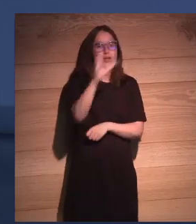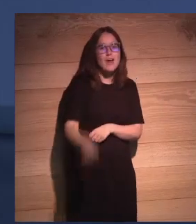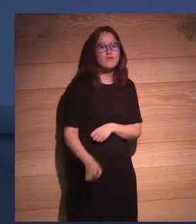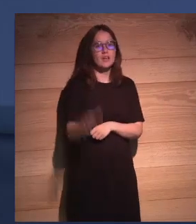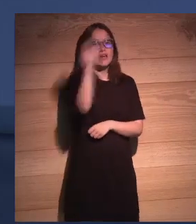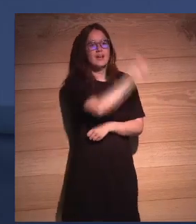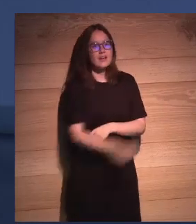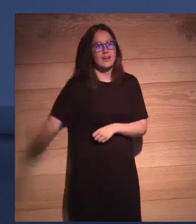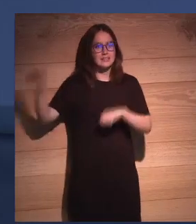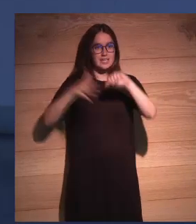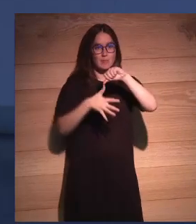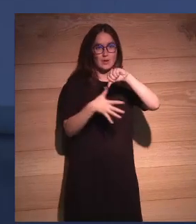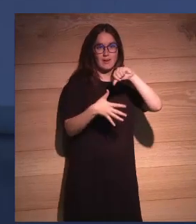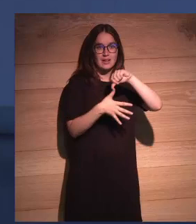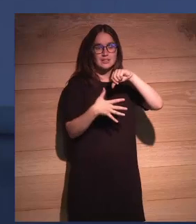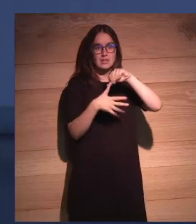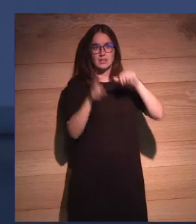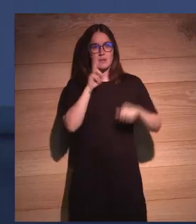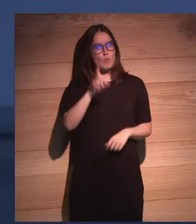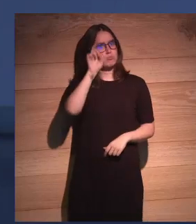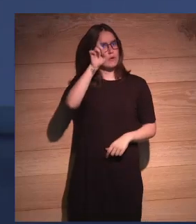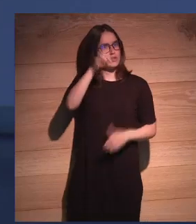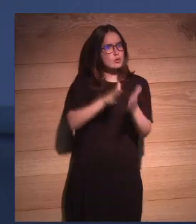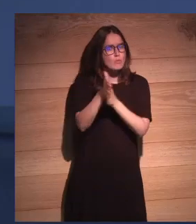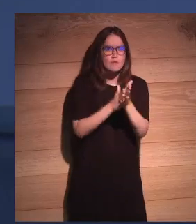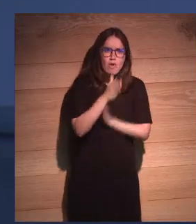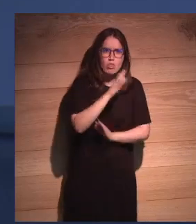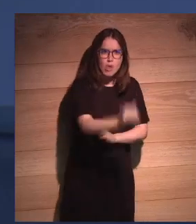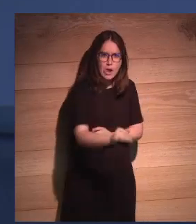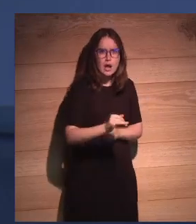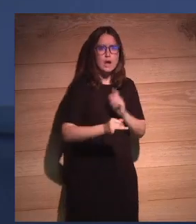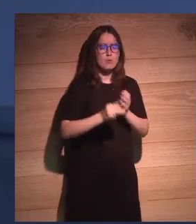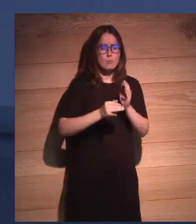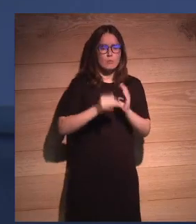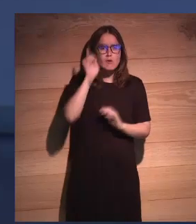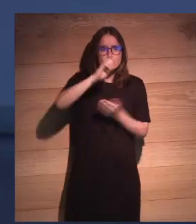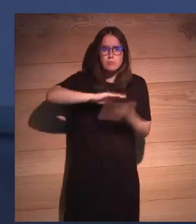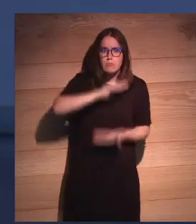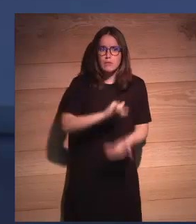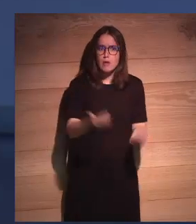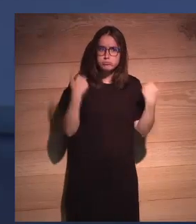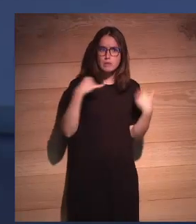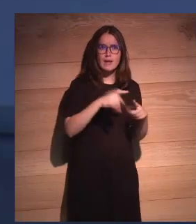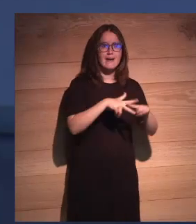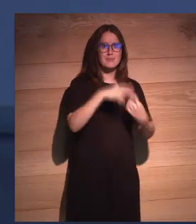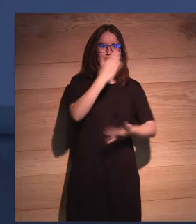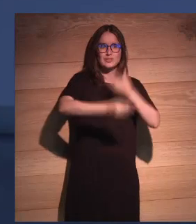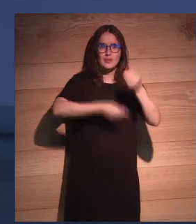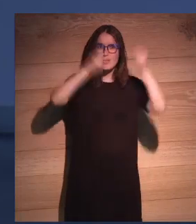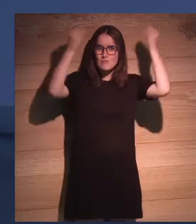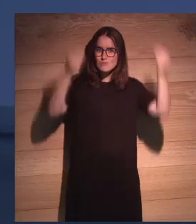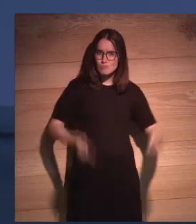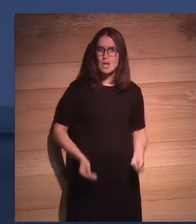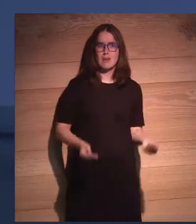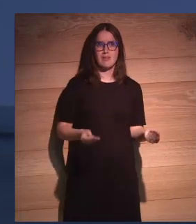en Asia, en América Latina, donde hay un profesor motivado, donde hay un profesor capacitado. Estas herramientas se utilizan como